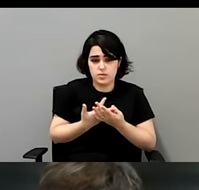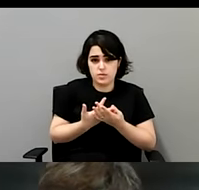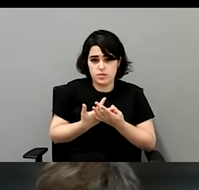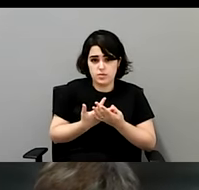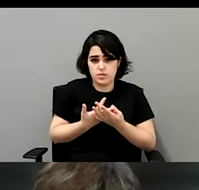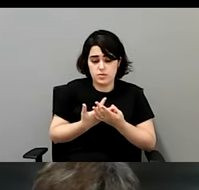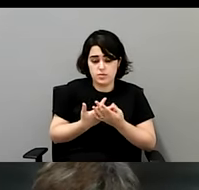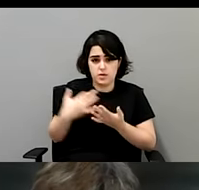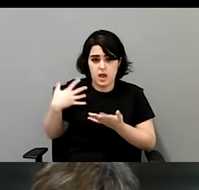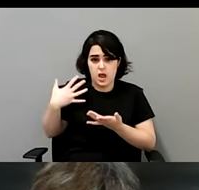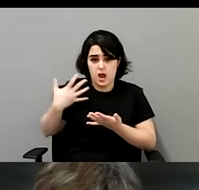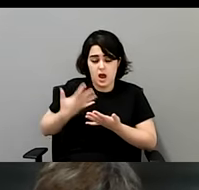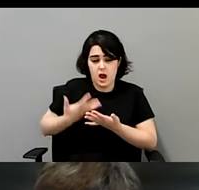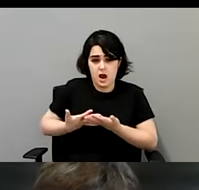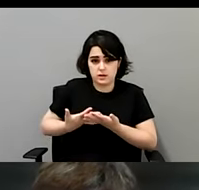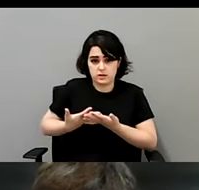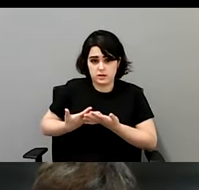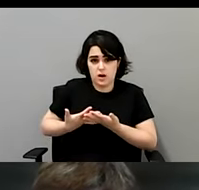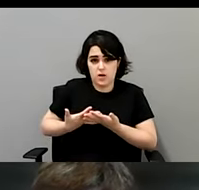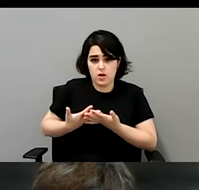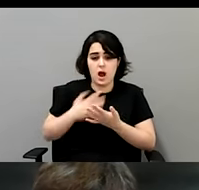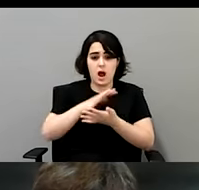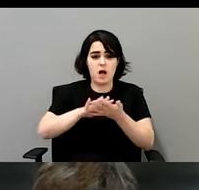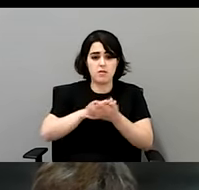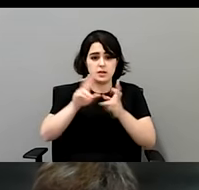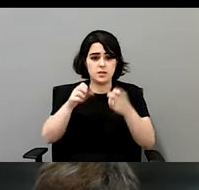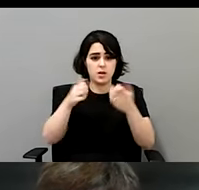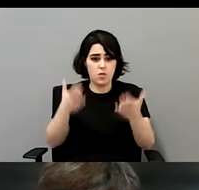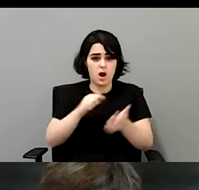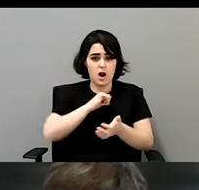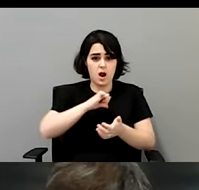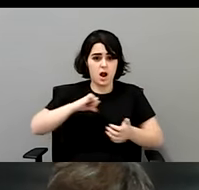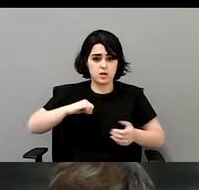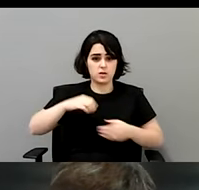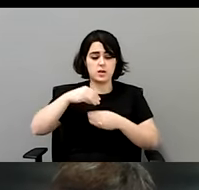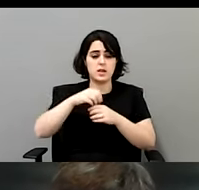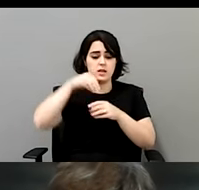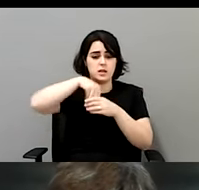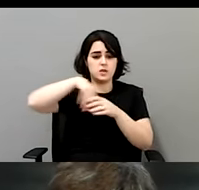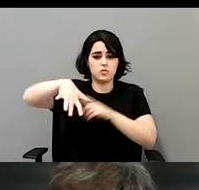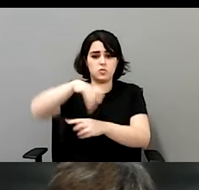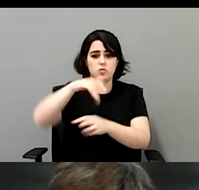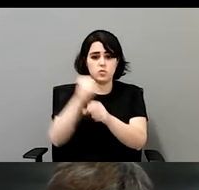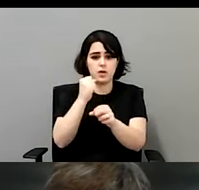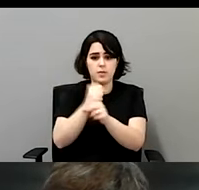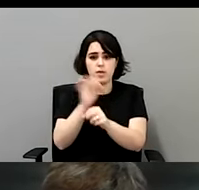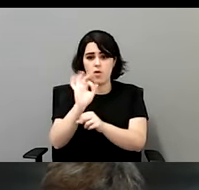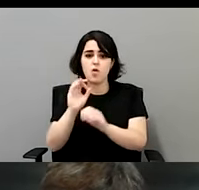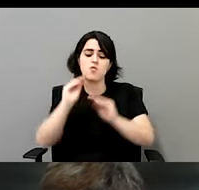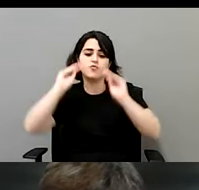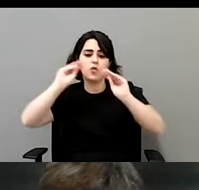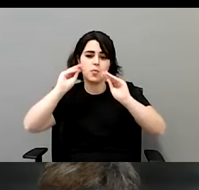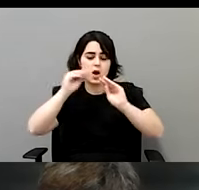y a la formación integrada, pero como ha dicho Ángeles, que la pendiente, el ocio,